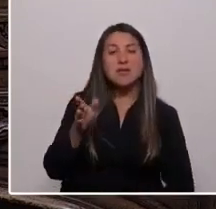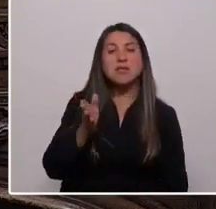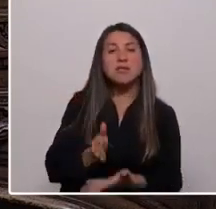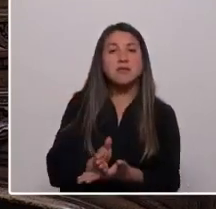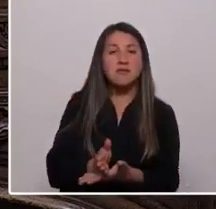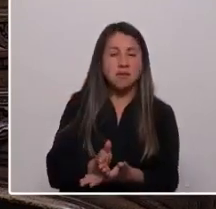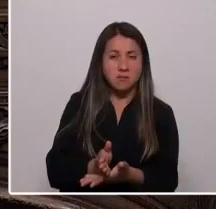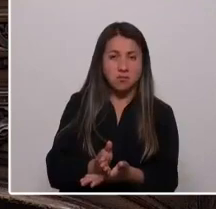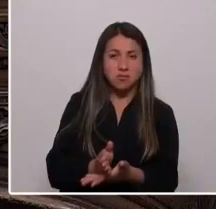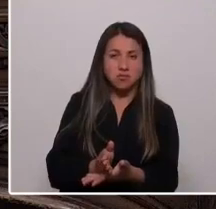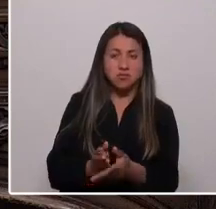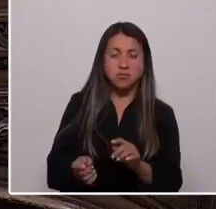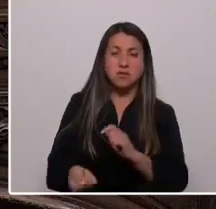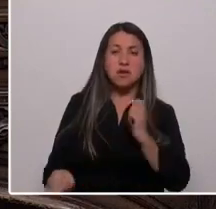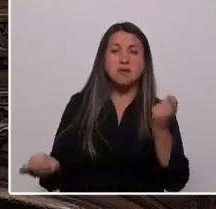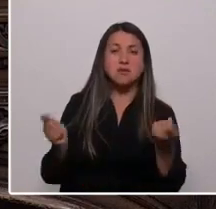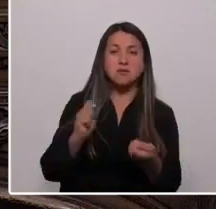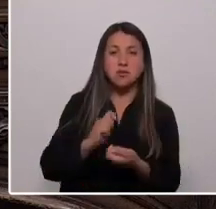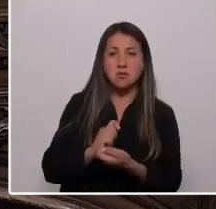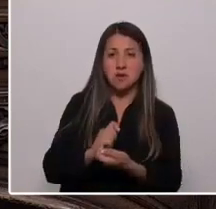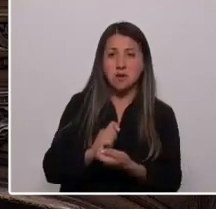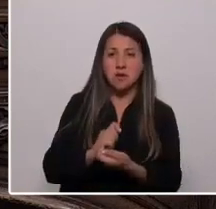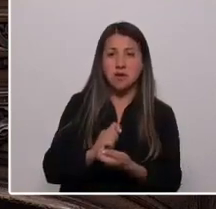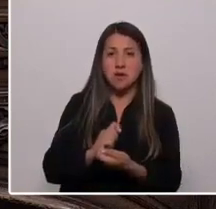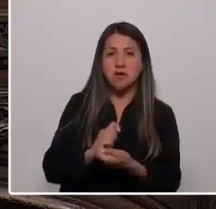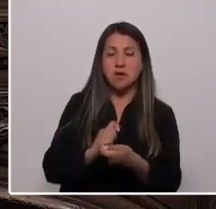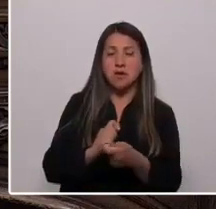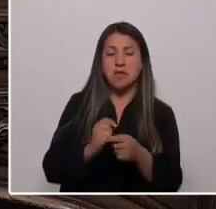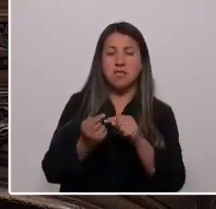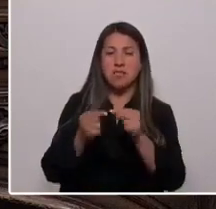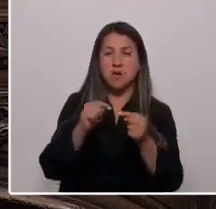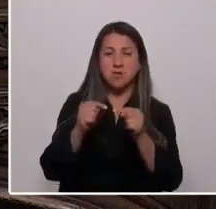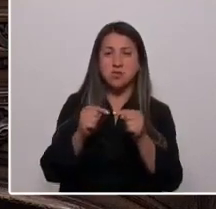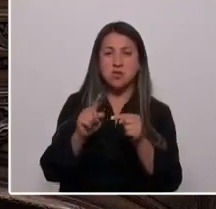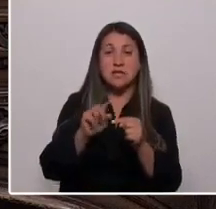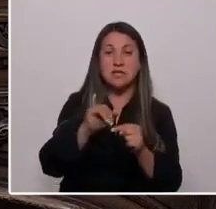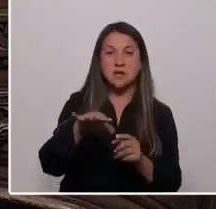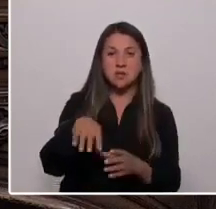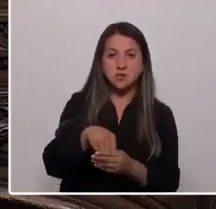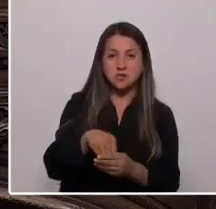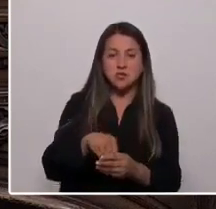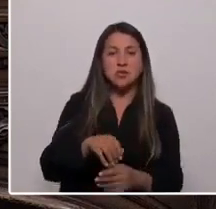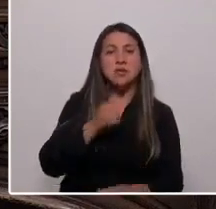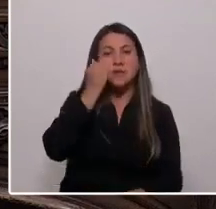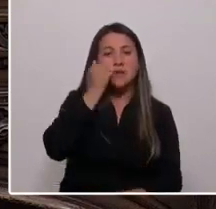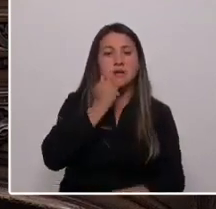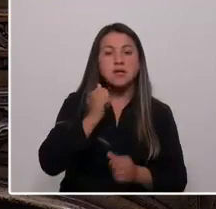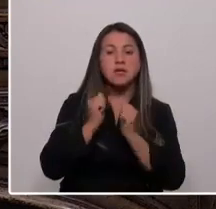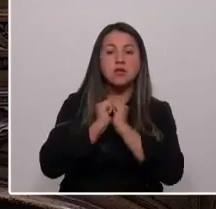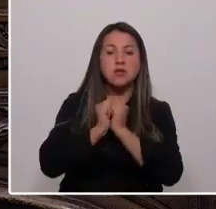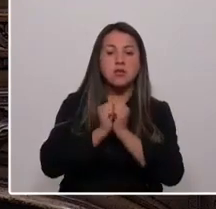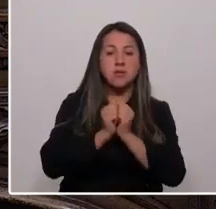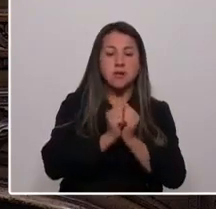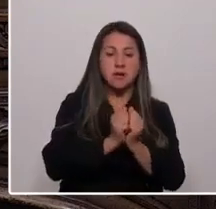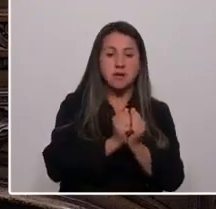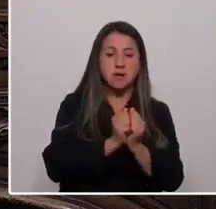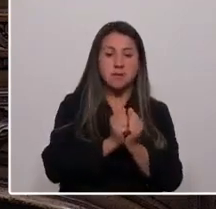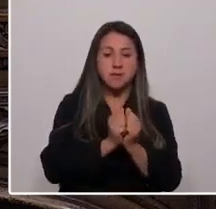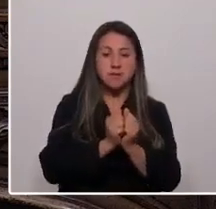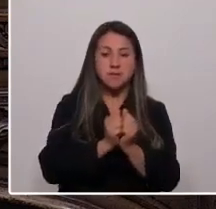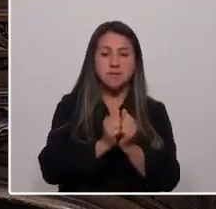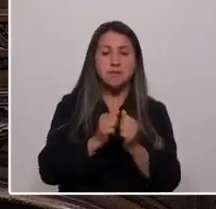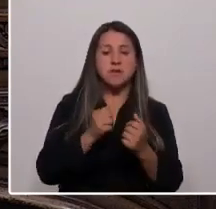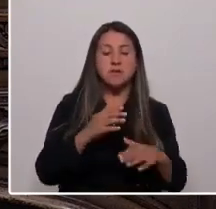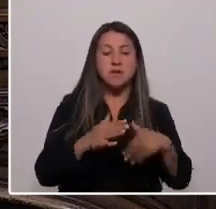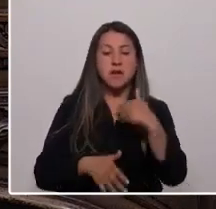transformar la exclusión en la inclusión queridos compañeros mientras avanzamos me